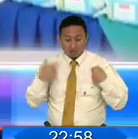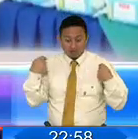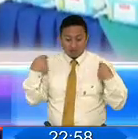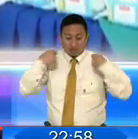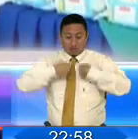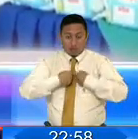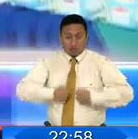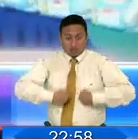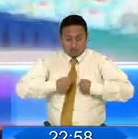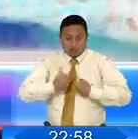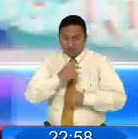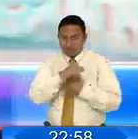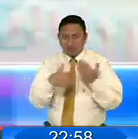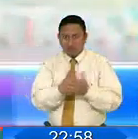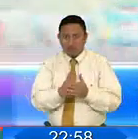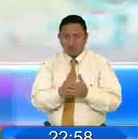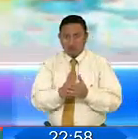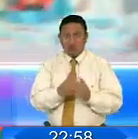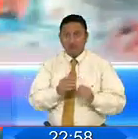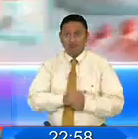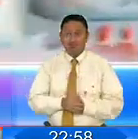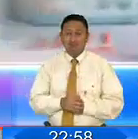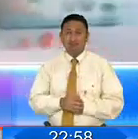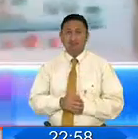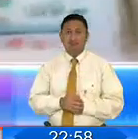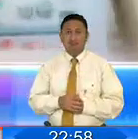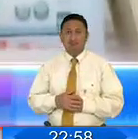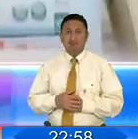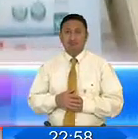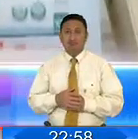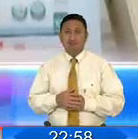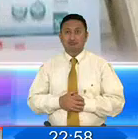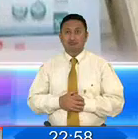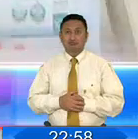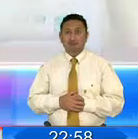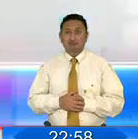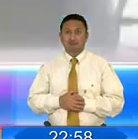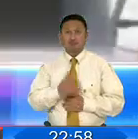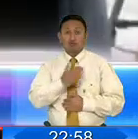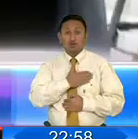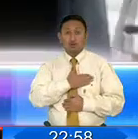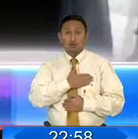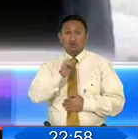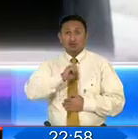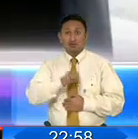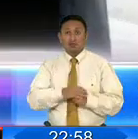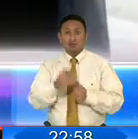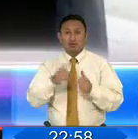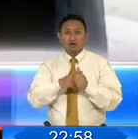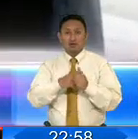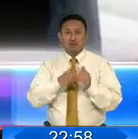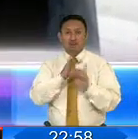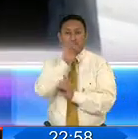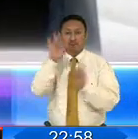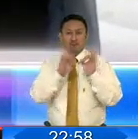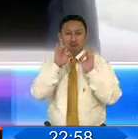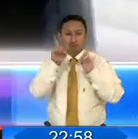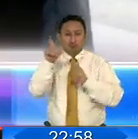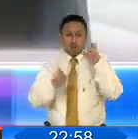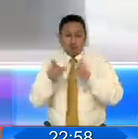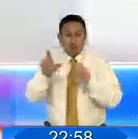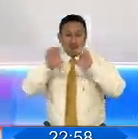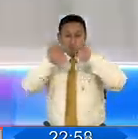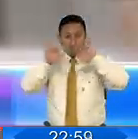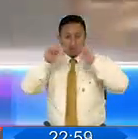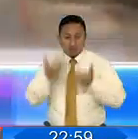vestimenta, etc. Vamos a dar a más de una serie de regalos que han traído distintas personas,